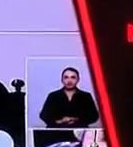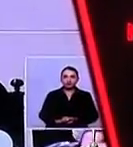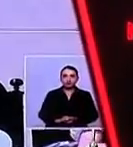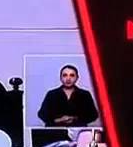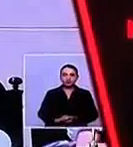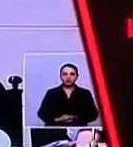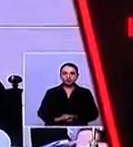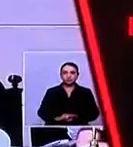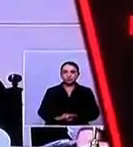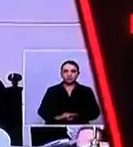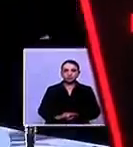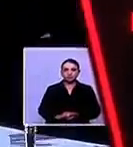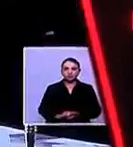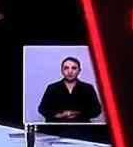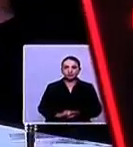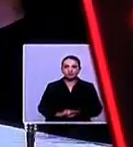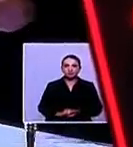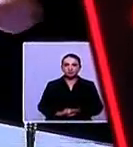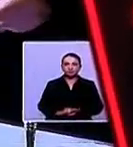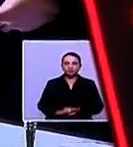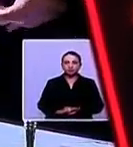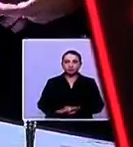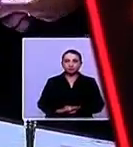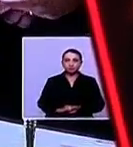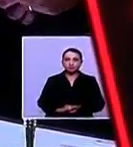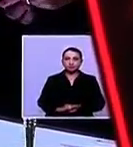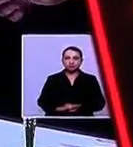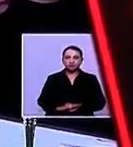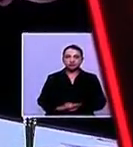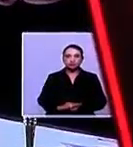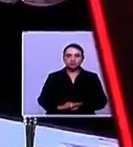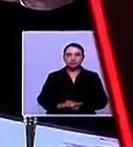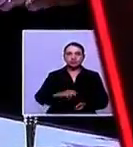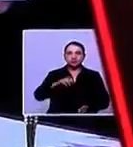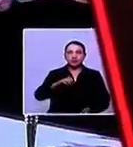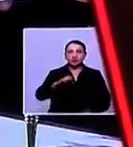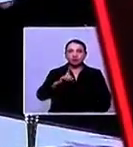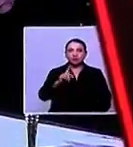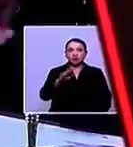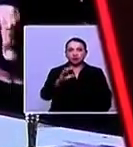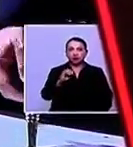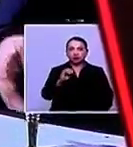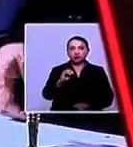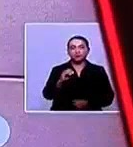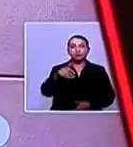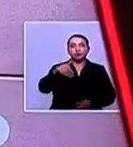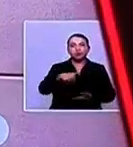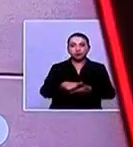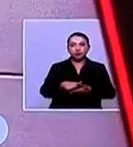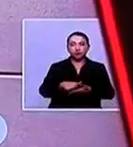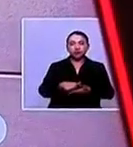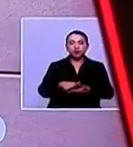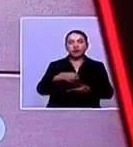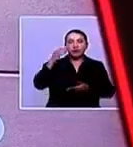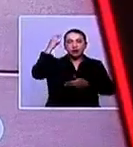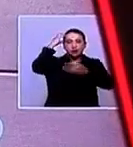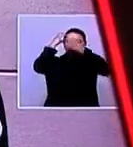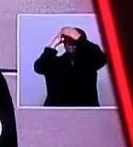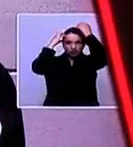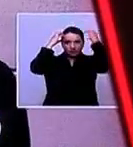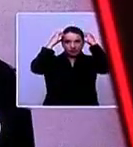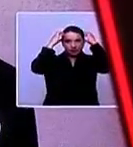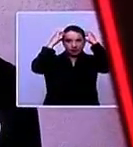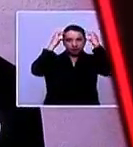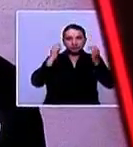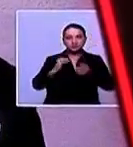política, la élite del poder está expuesta a cualquier situación, porque hoy día es muy fácil acceder a información. Por eso que no resulta